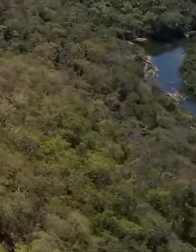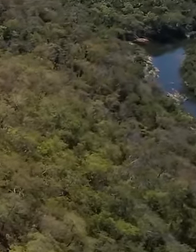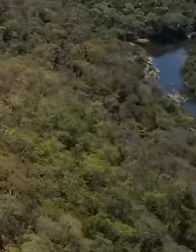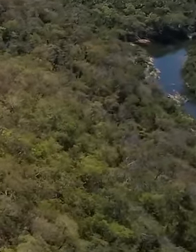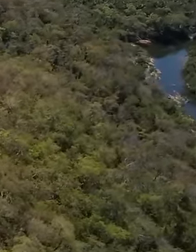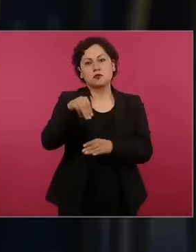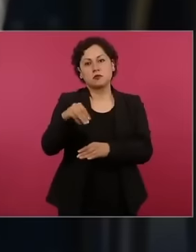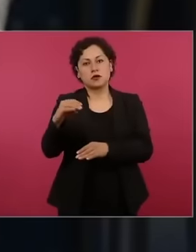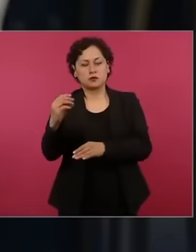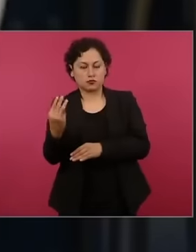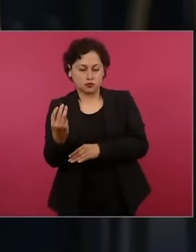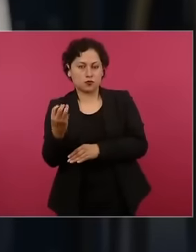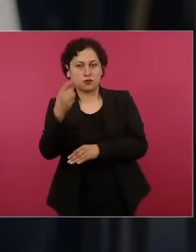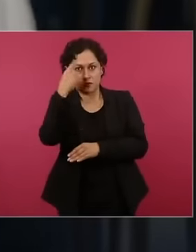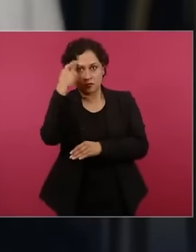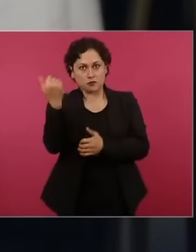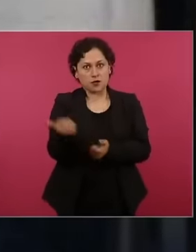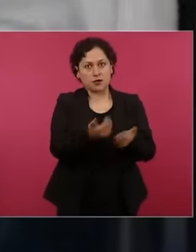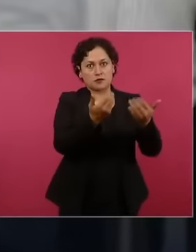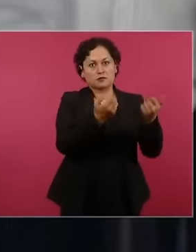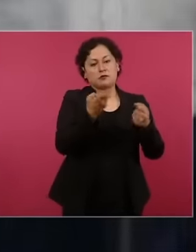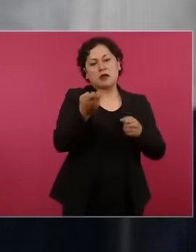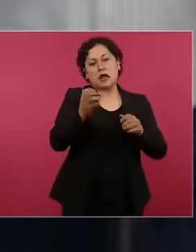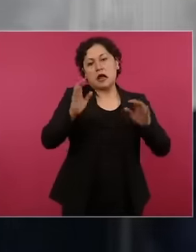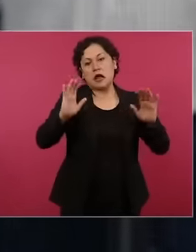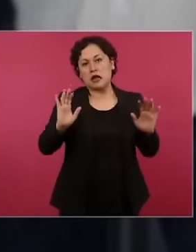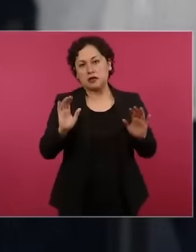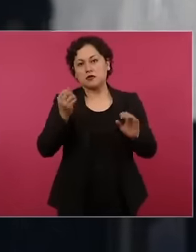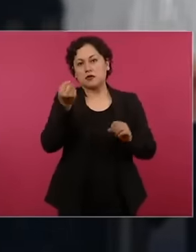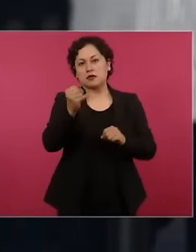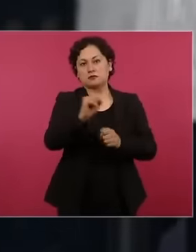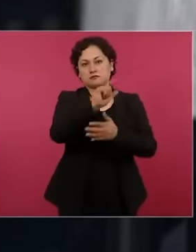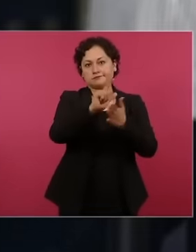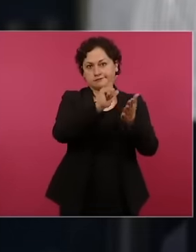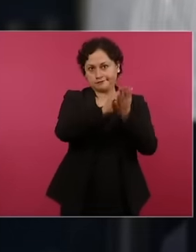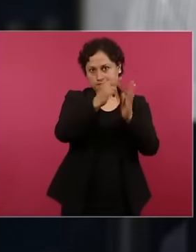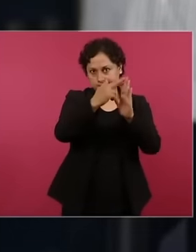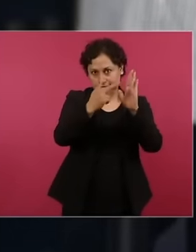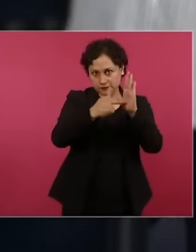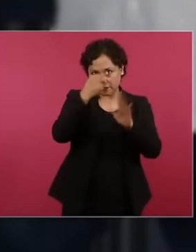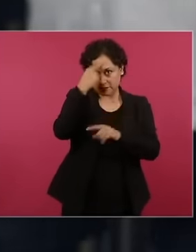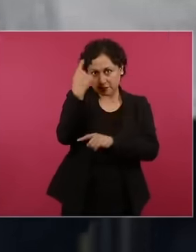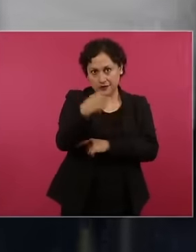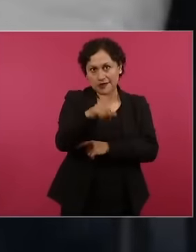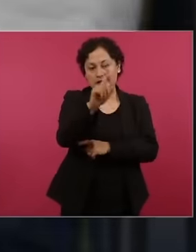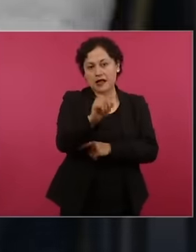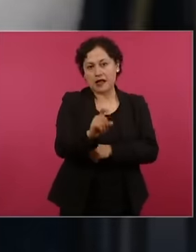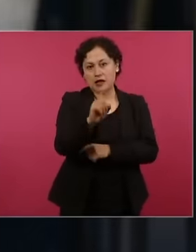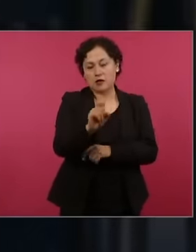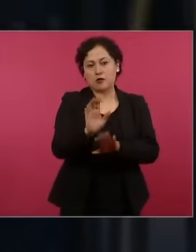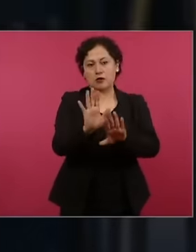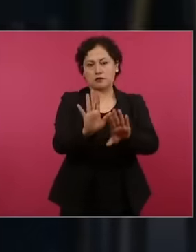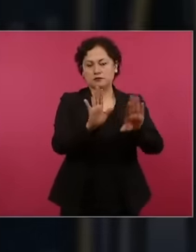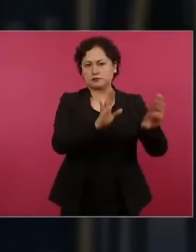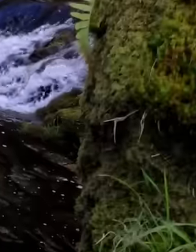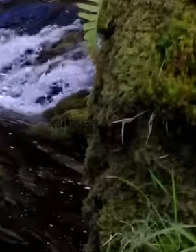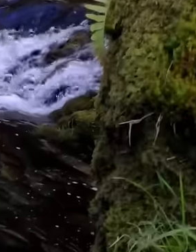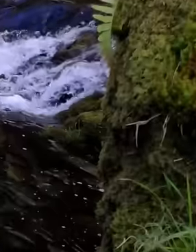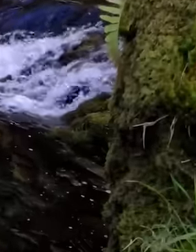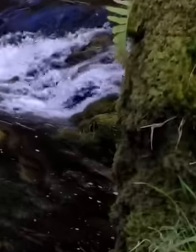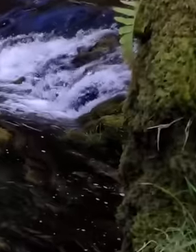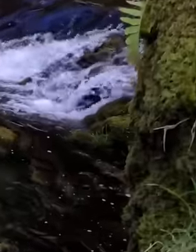la Comisión Internacional de Límites y Agua. Presidente, México, ¿cómo ve esta postura de